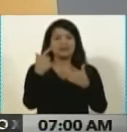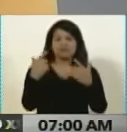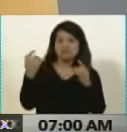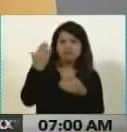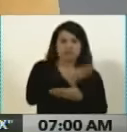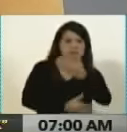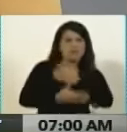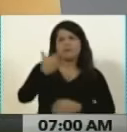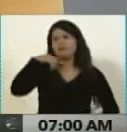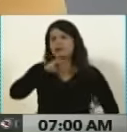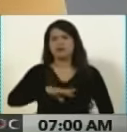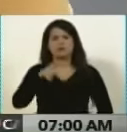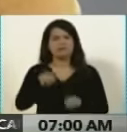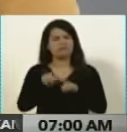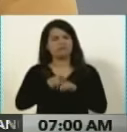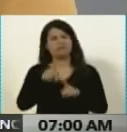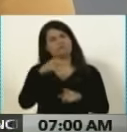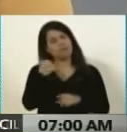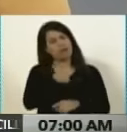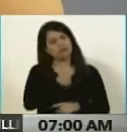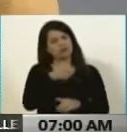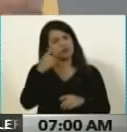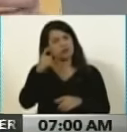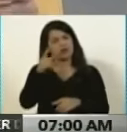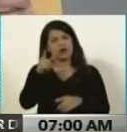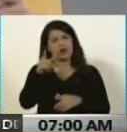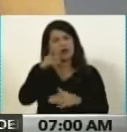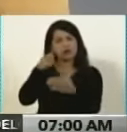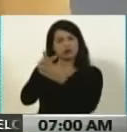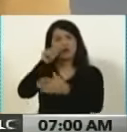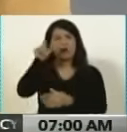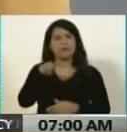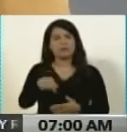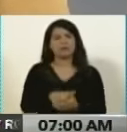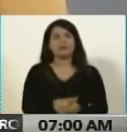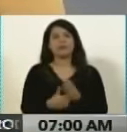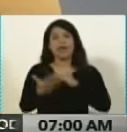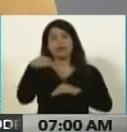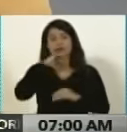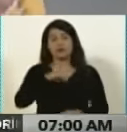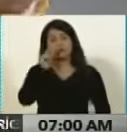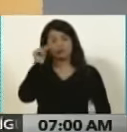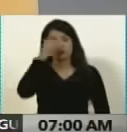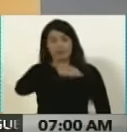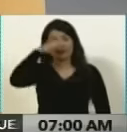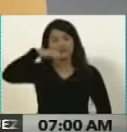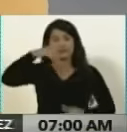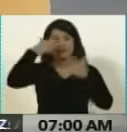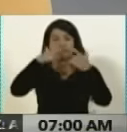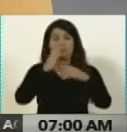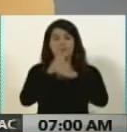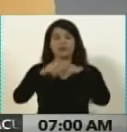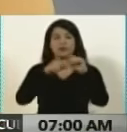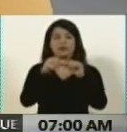por la Cuarta República y que fueron usados lamentablemente por Fabricio Ojeda. Vamos a escuchar al comandante Hugo Chávez, vamos a una pausa y después seguimos conversando con